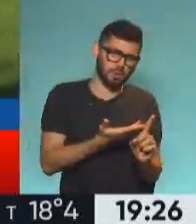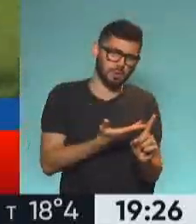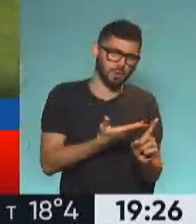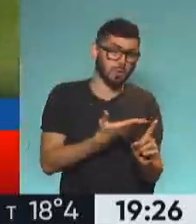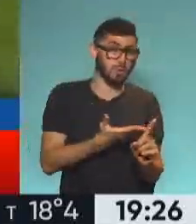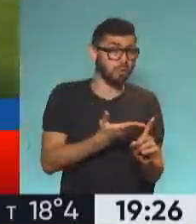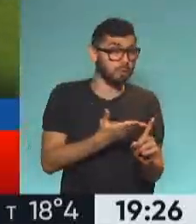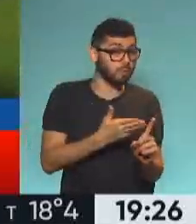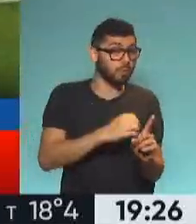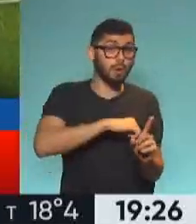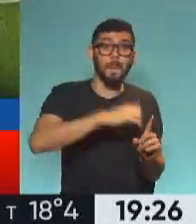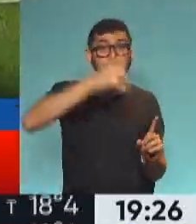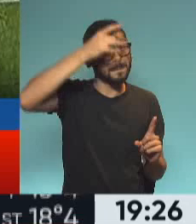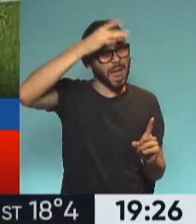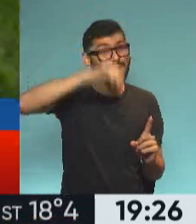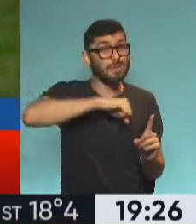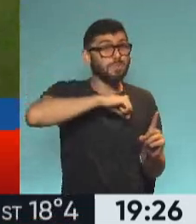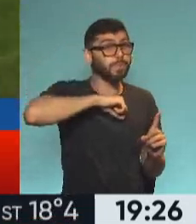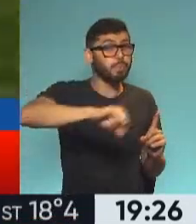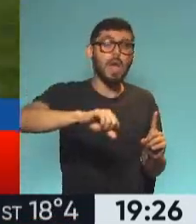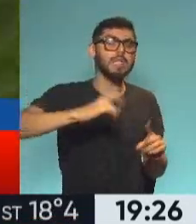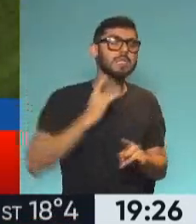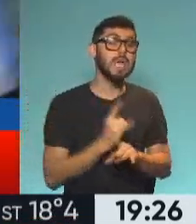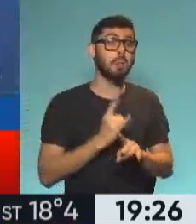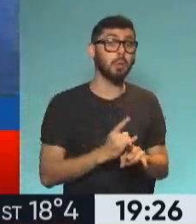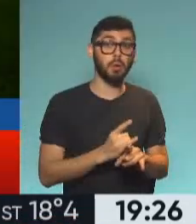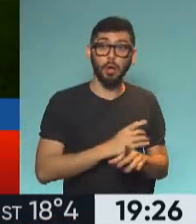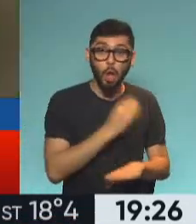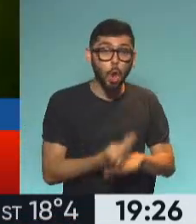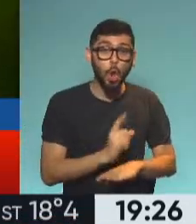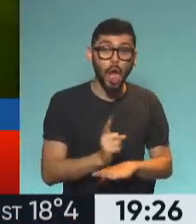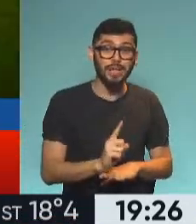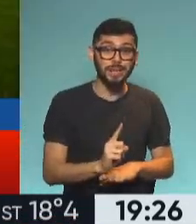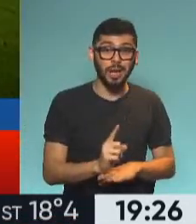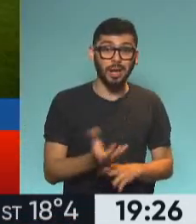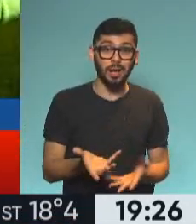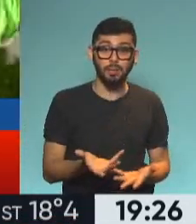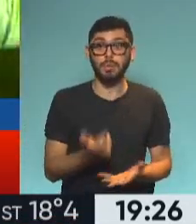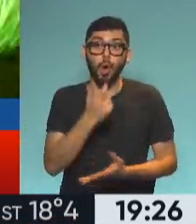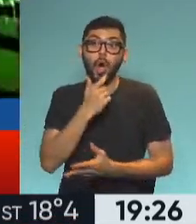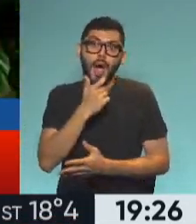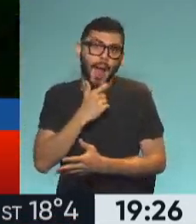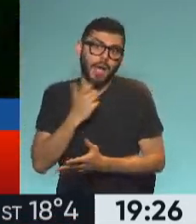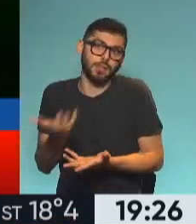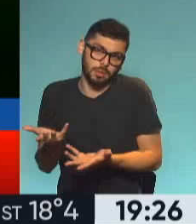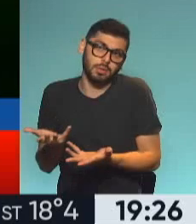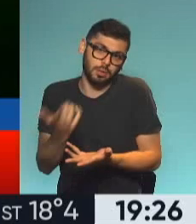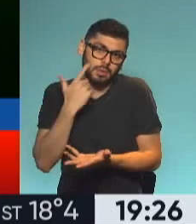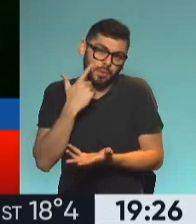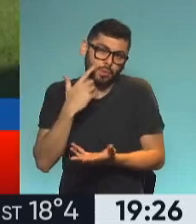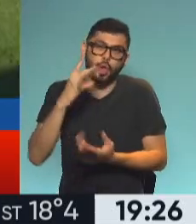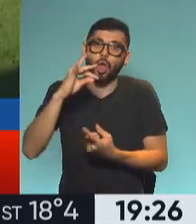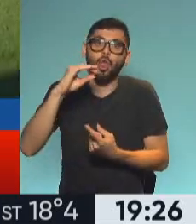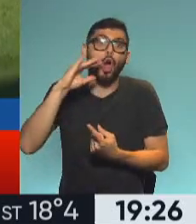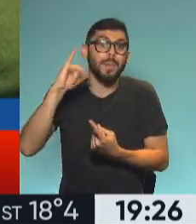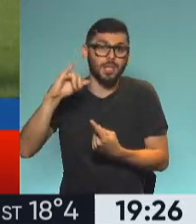que no falló nunca un penal no esté en la definición? ¿Qué es lo que hizo Racing? Domínguez, Rossi se